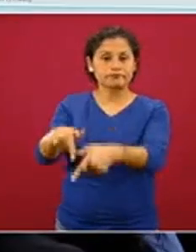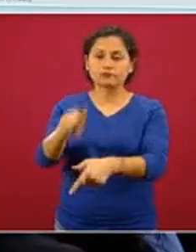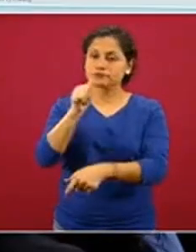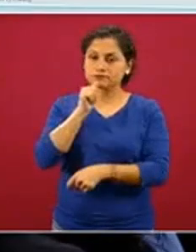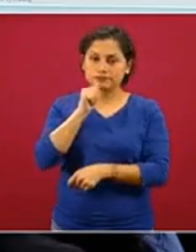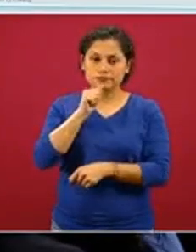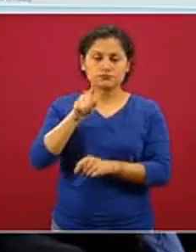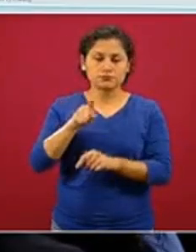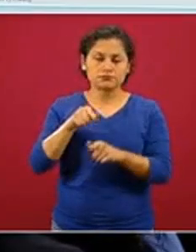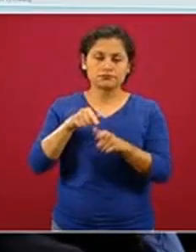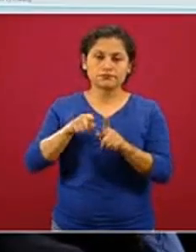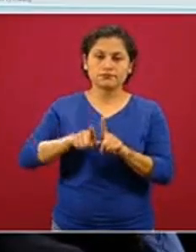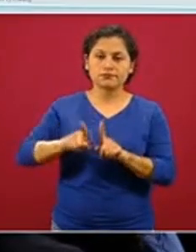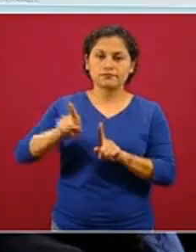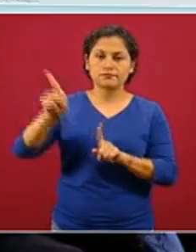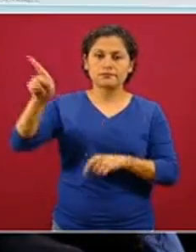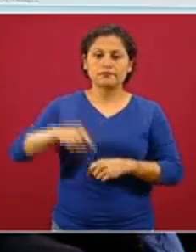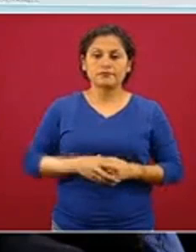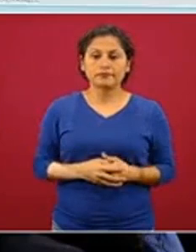La siguiente.